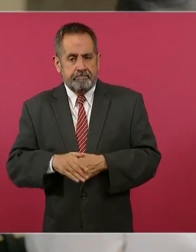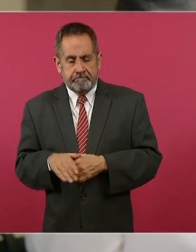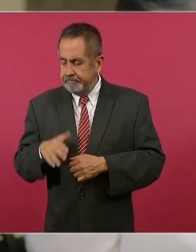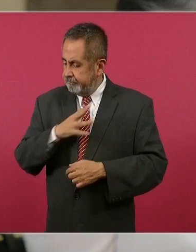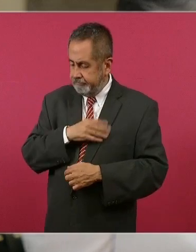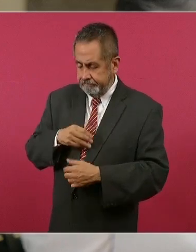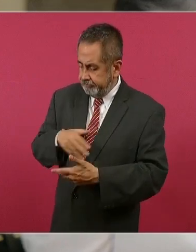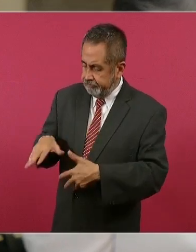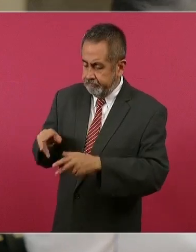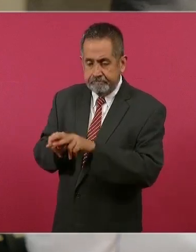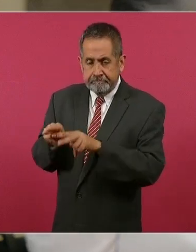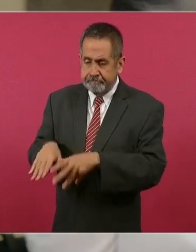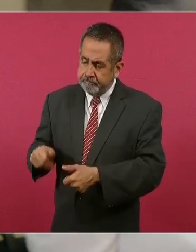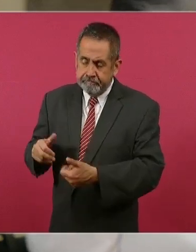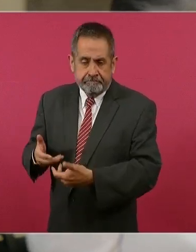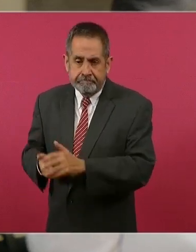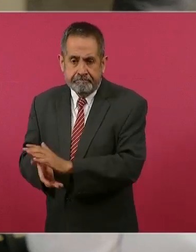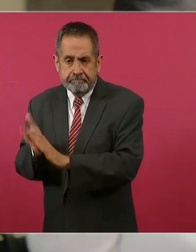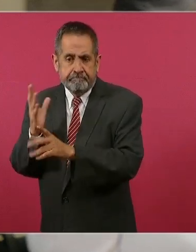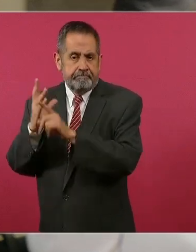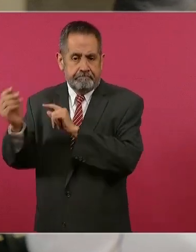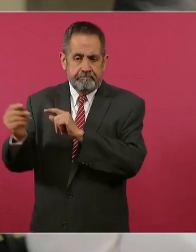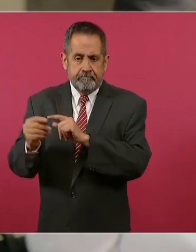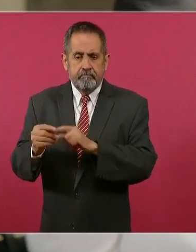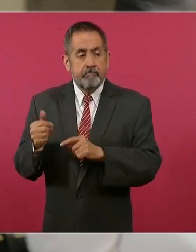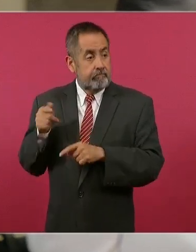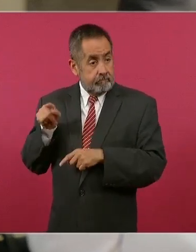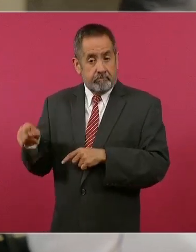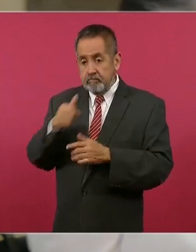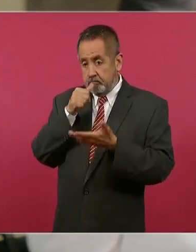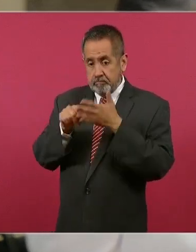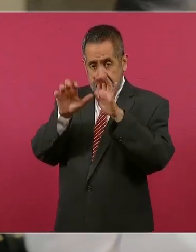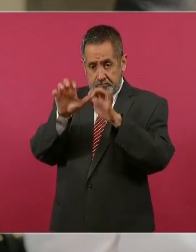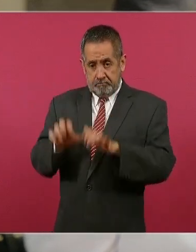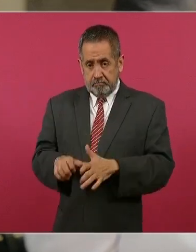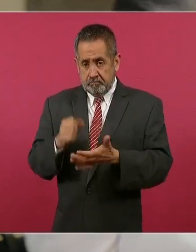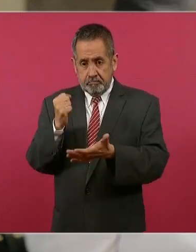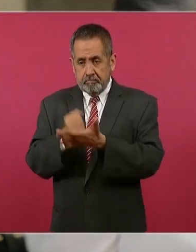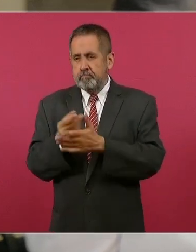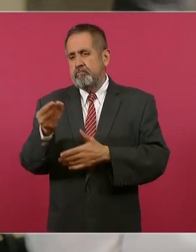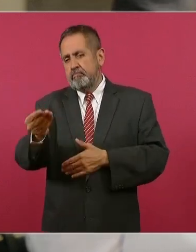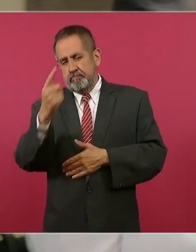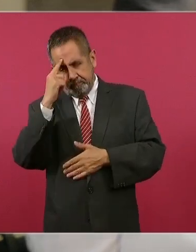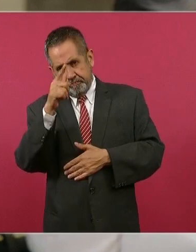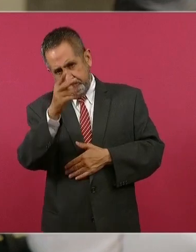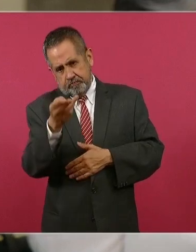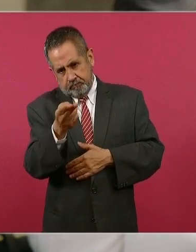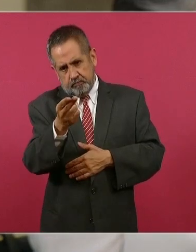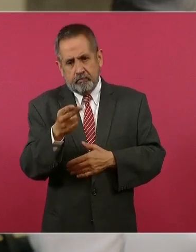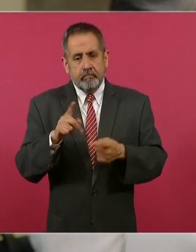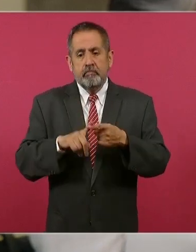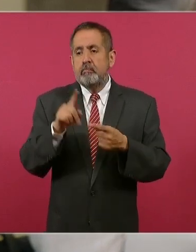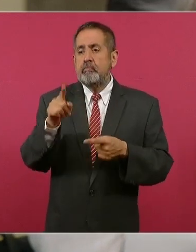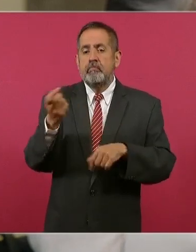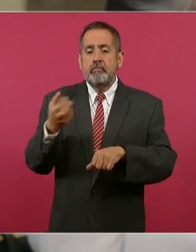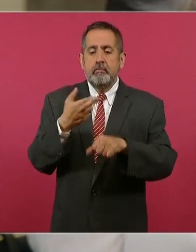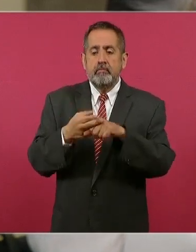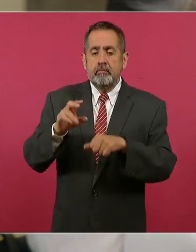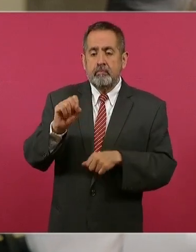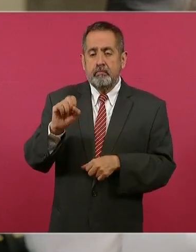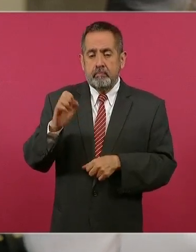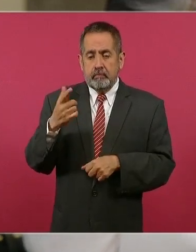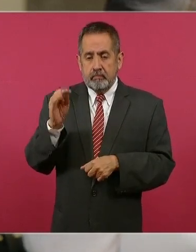esto, presentó un escrito dirigido a usted, señor presidente, en atención ciudadana, así también como al secretario de